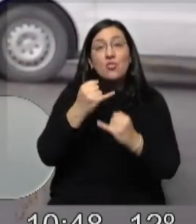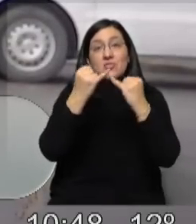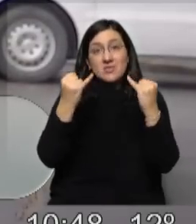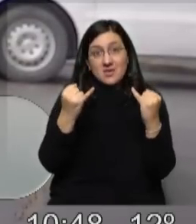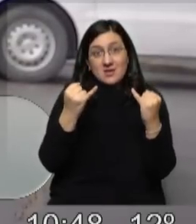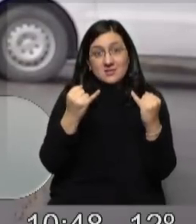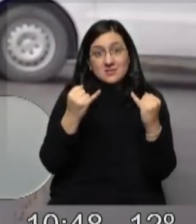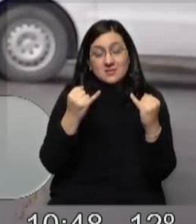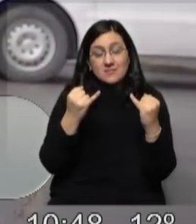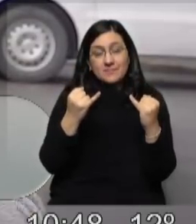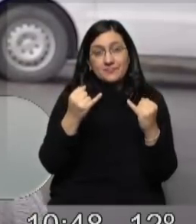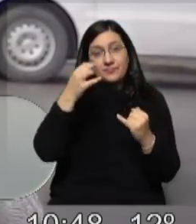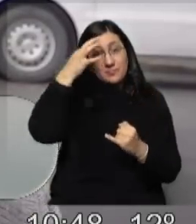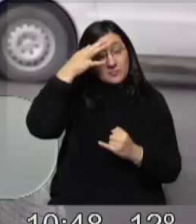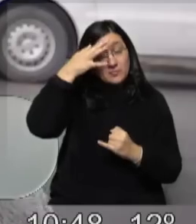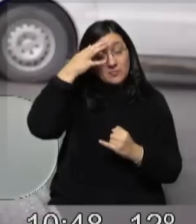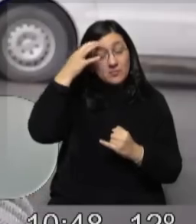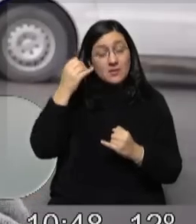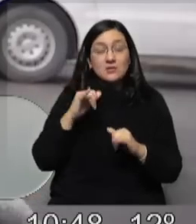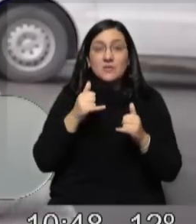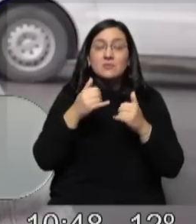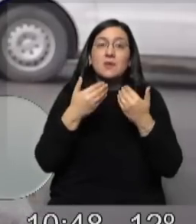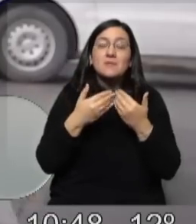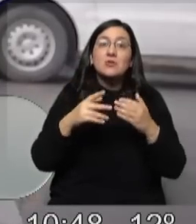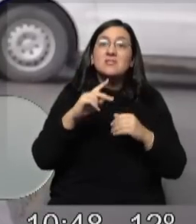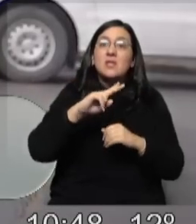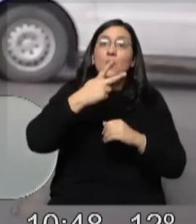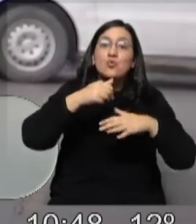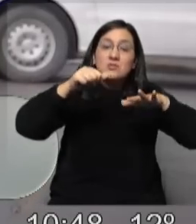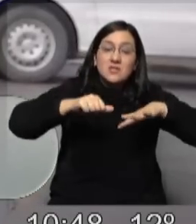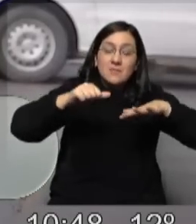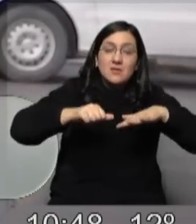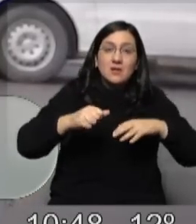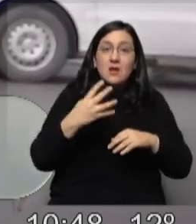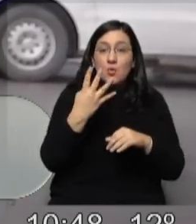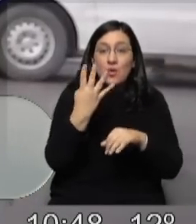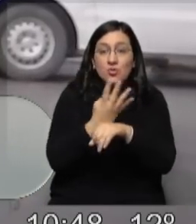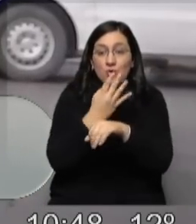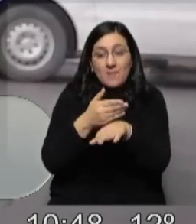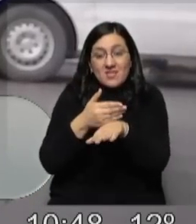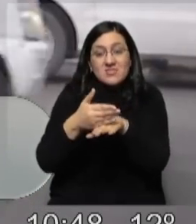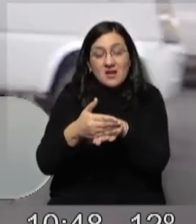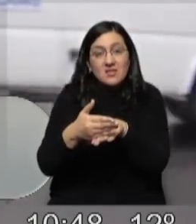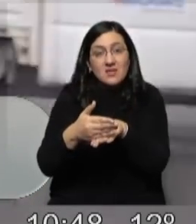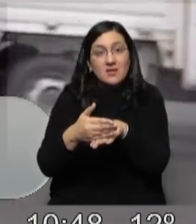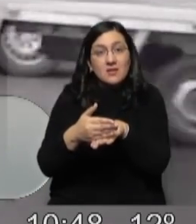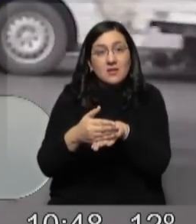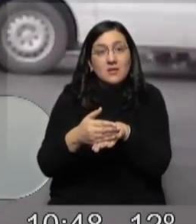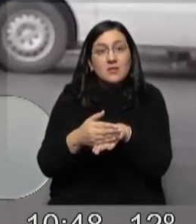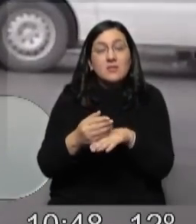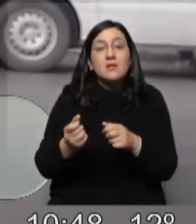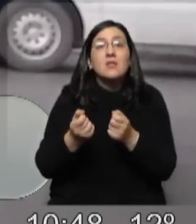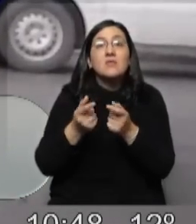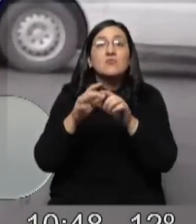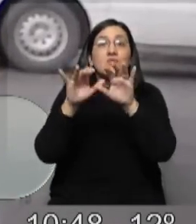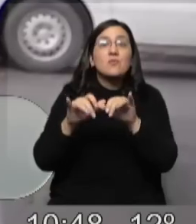primer semestre y 25 días, ya habíamos empezado el segundo semestre, y 4 horas después de que dimos el informe,